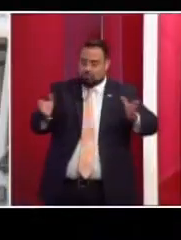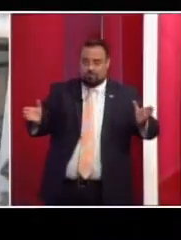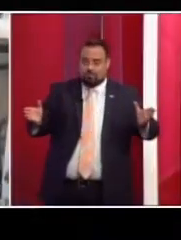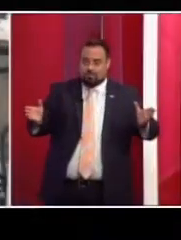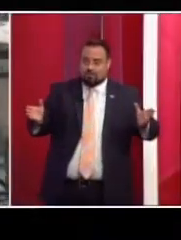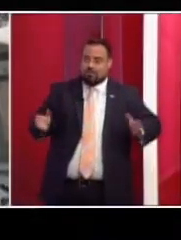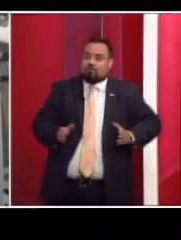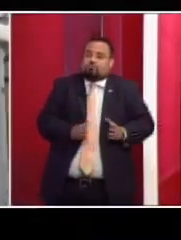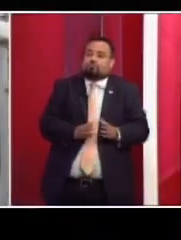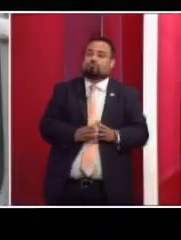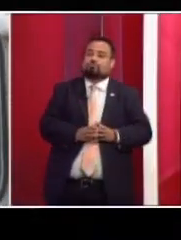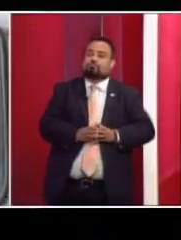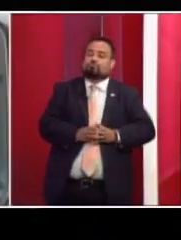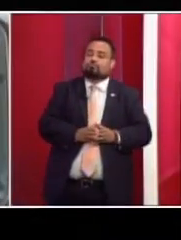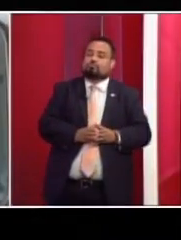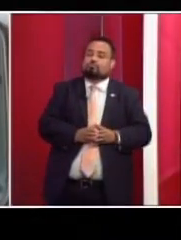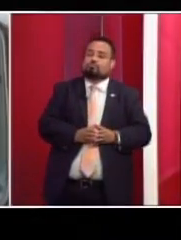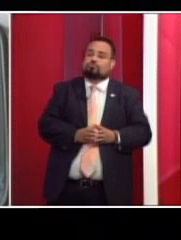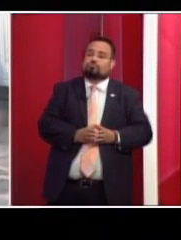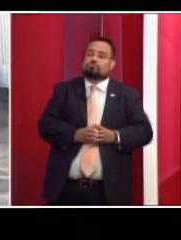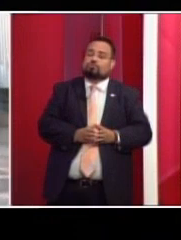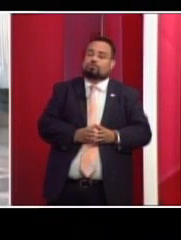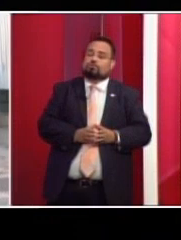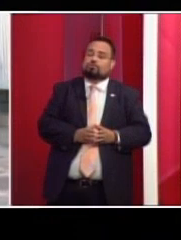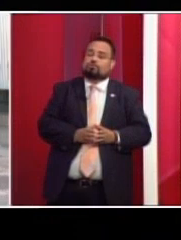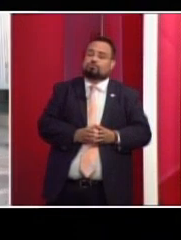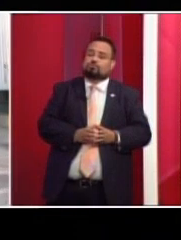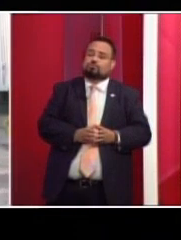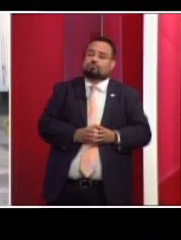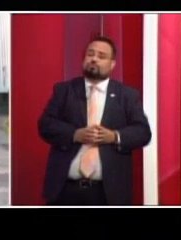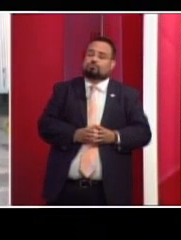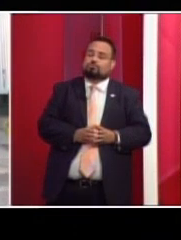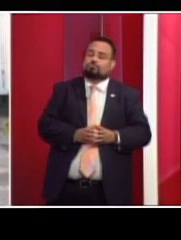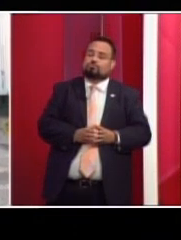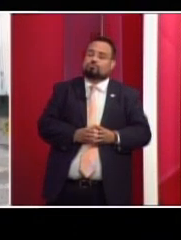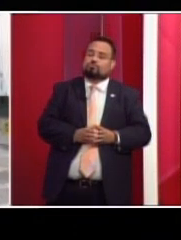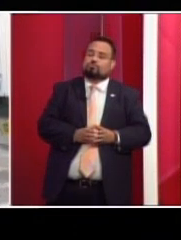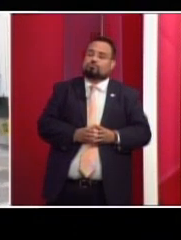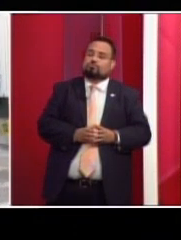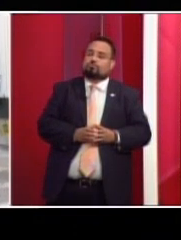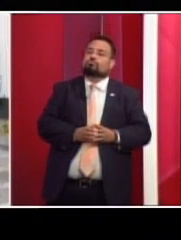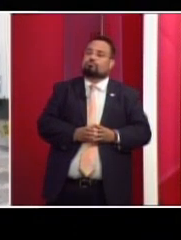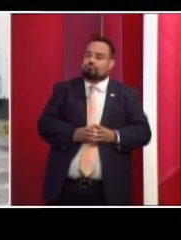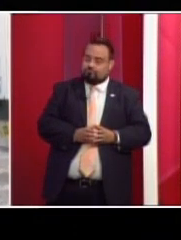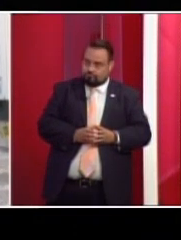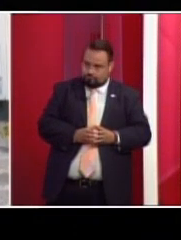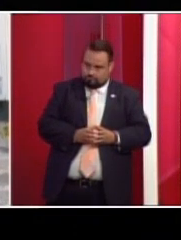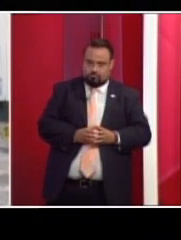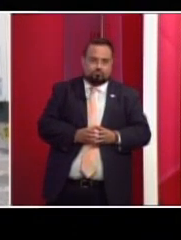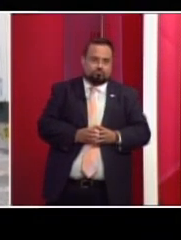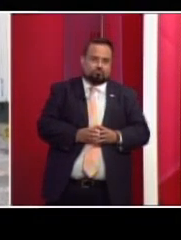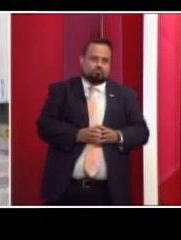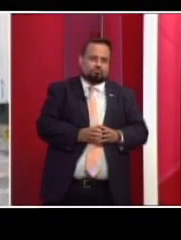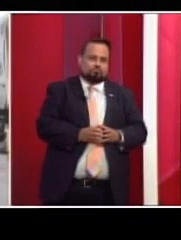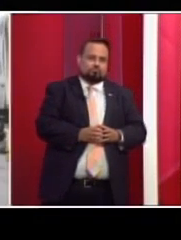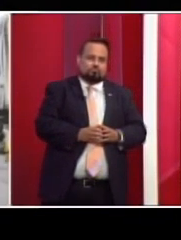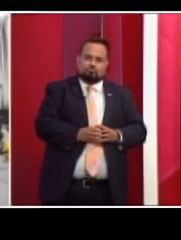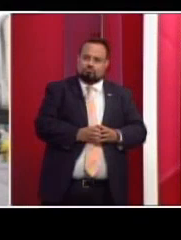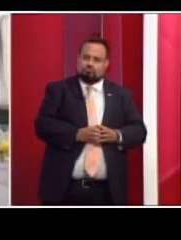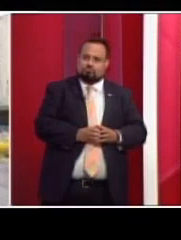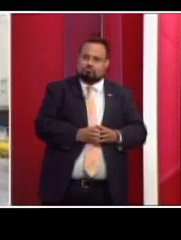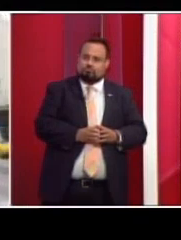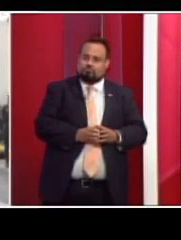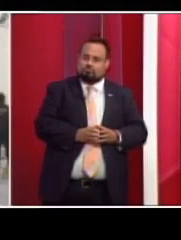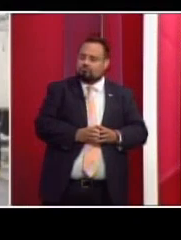imposible detenerlo ya está complicado giulio sencillamente pero si si no se hace algo porque mira aquí podemos